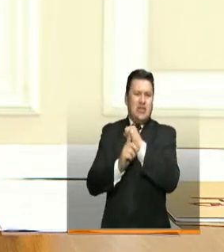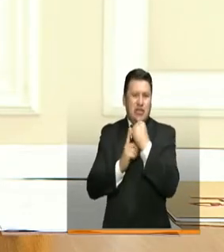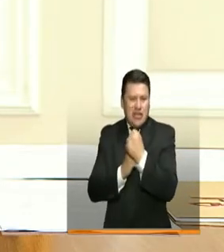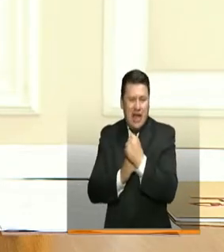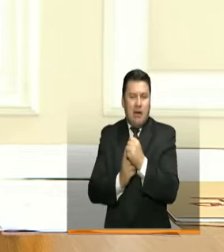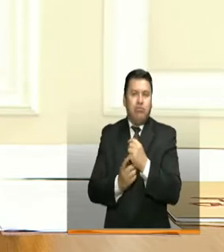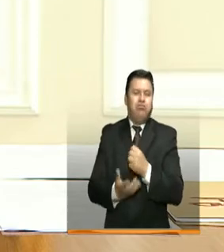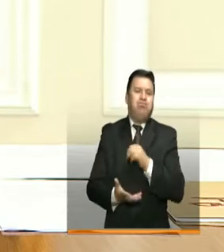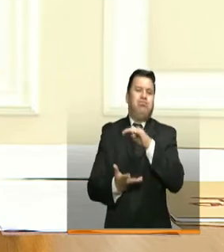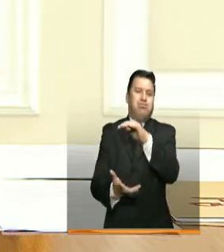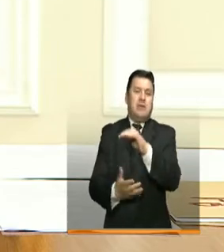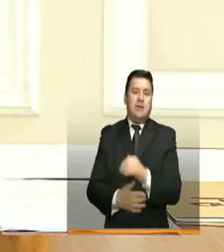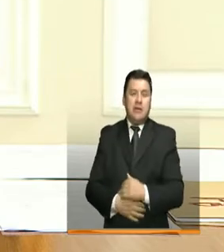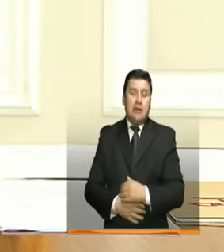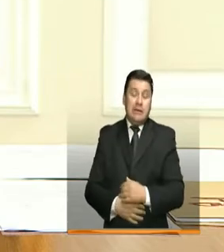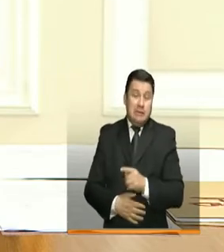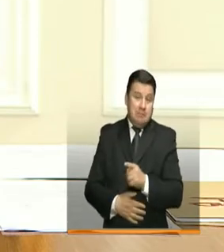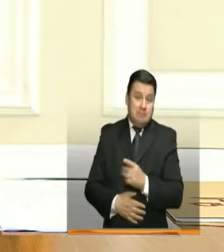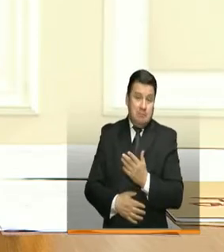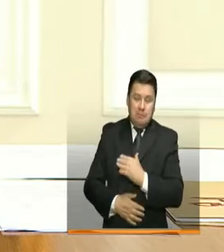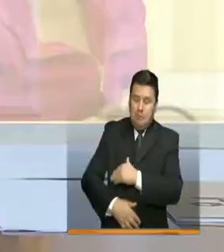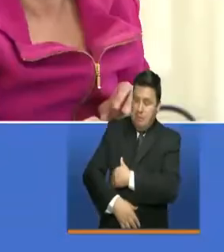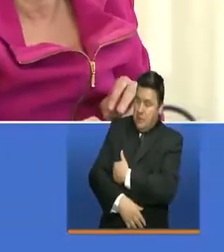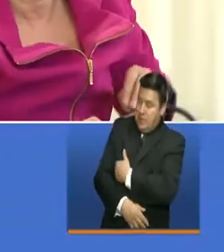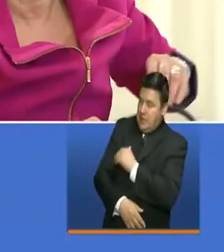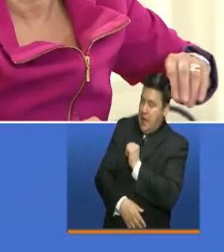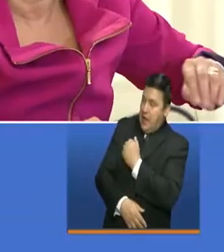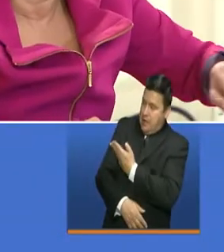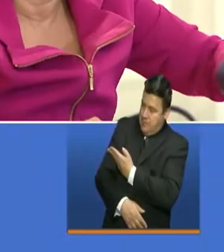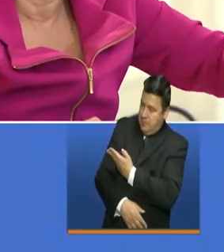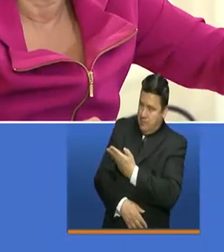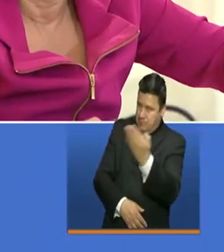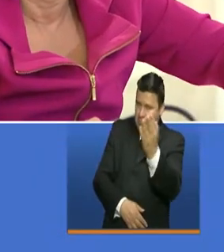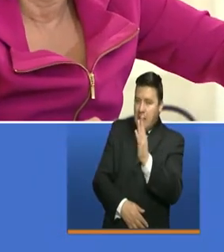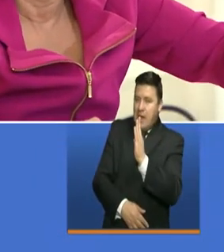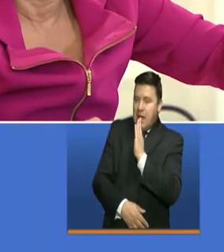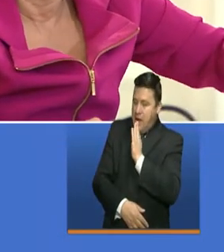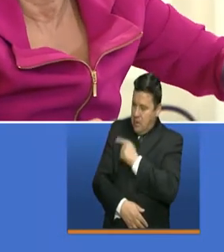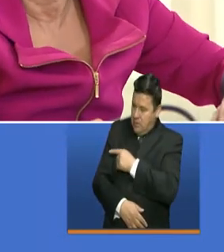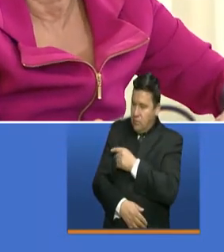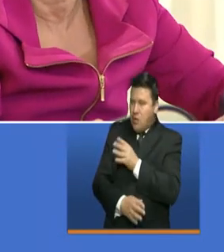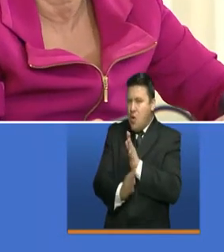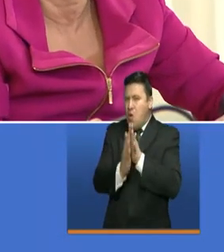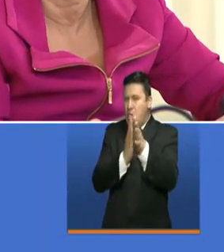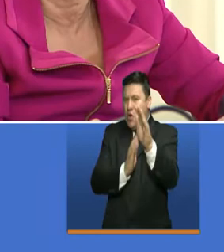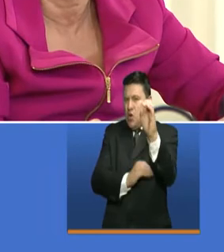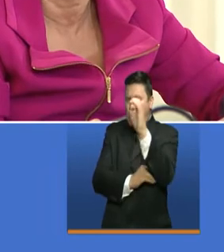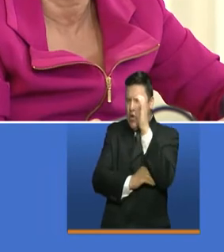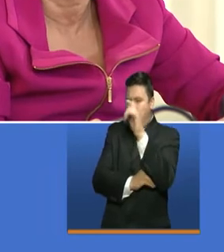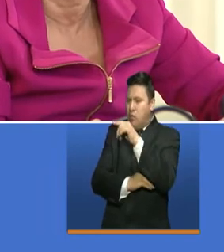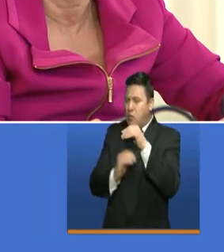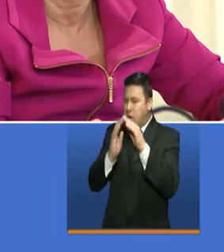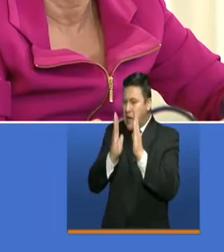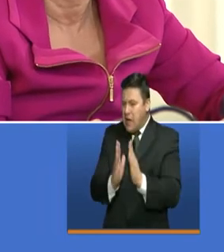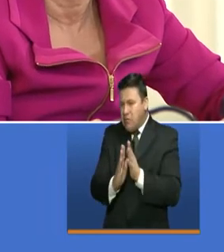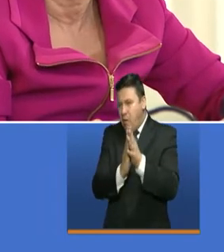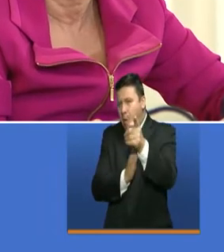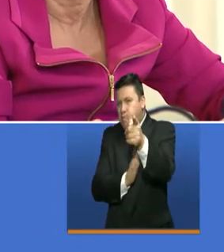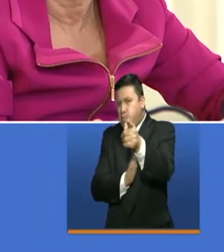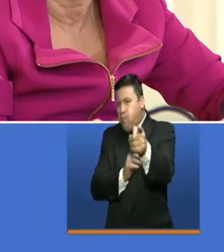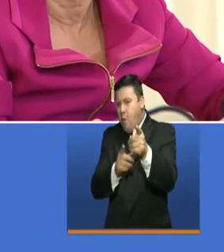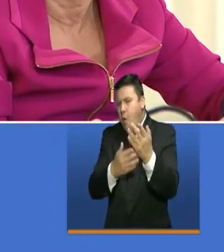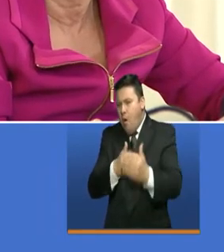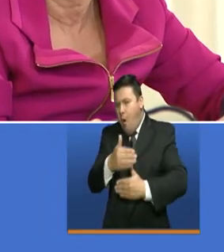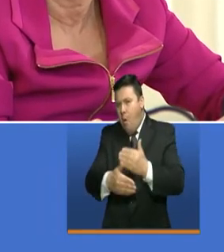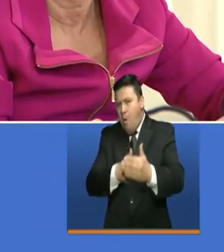en nuestro país. Ministra Alicia Arango, le voy a dar a usted la palabra para que usted le cuente a los colombianos en sus casas cómo está